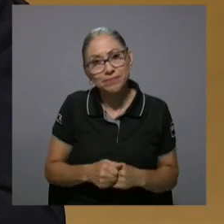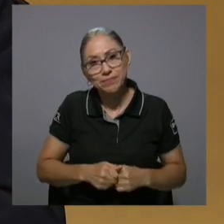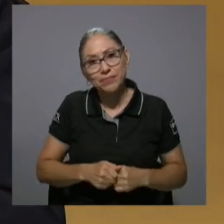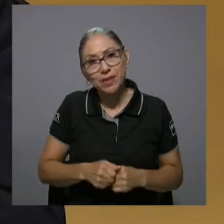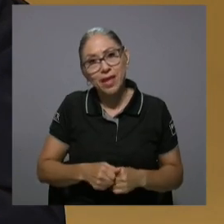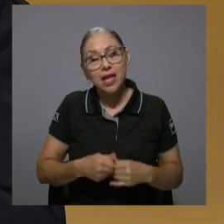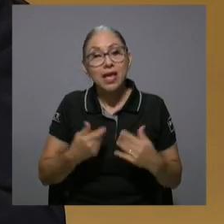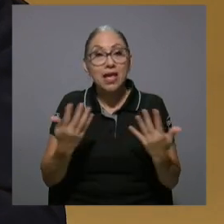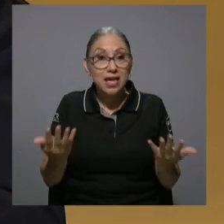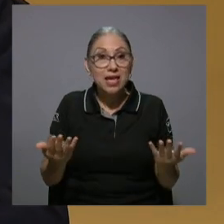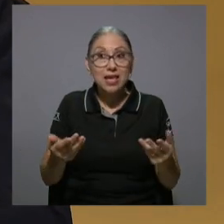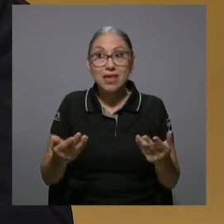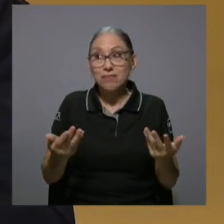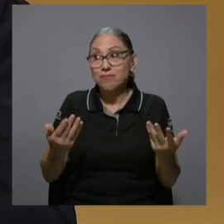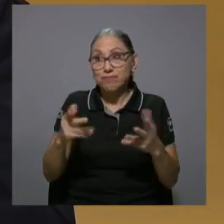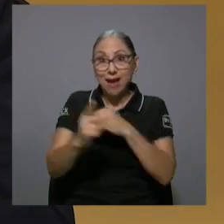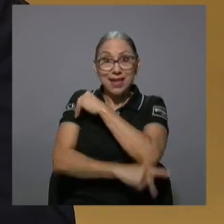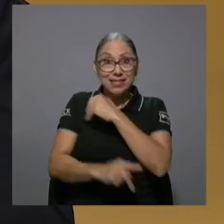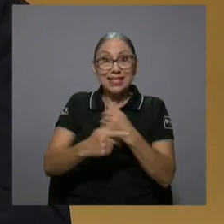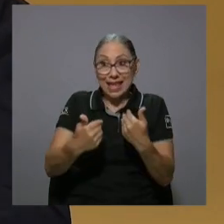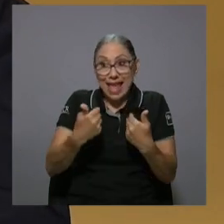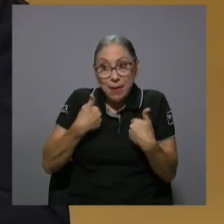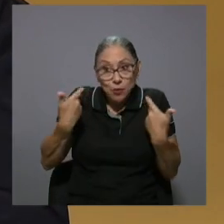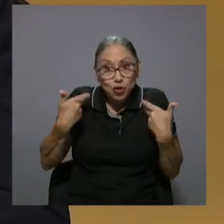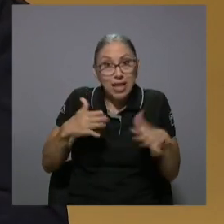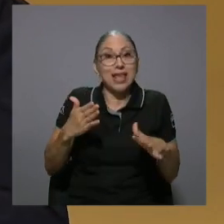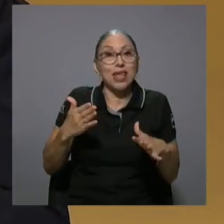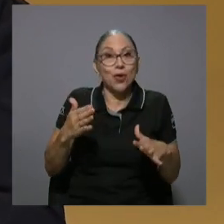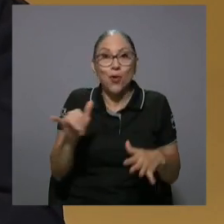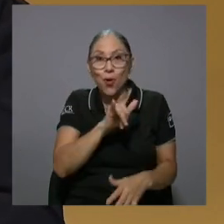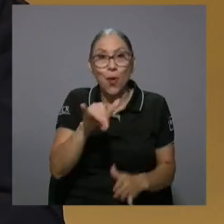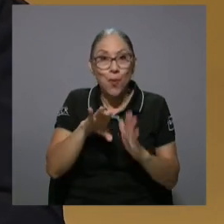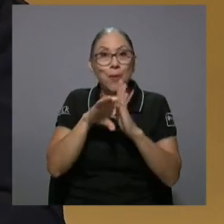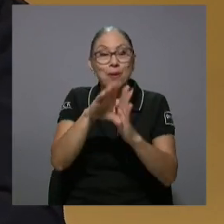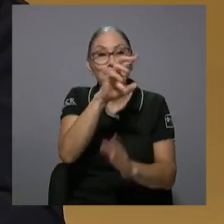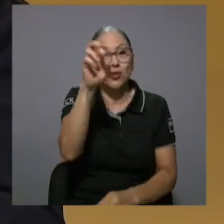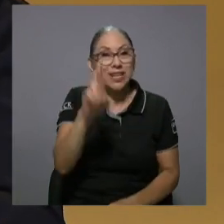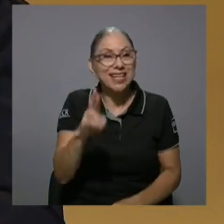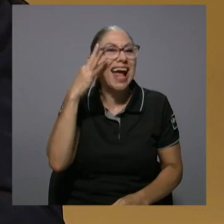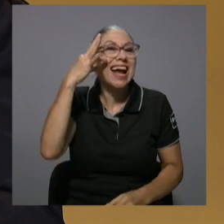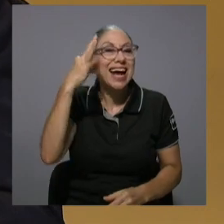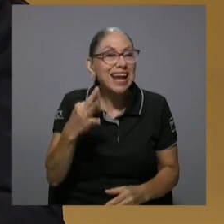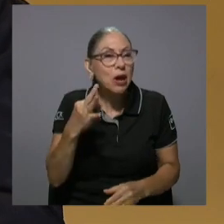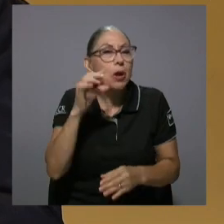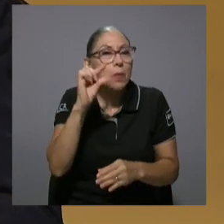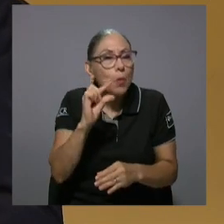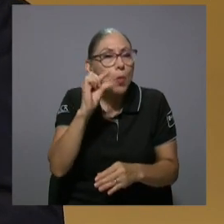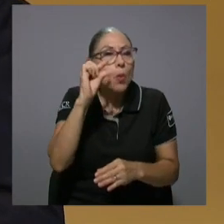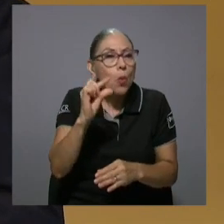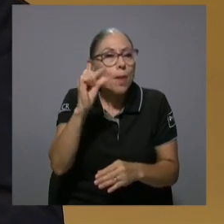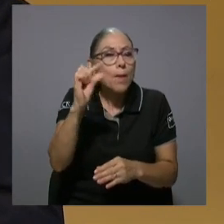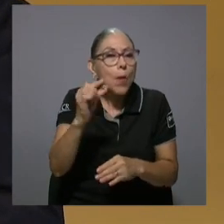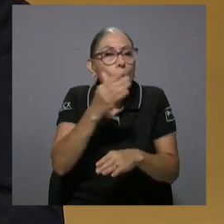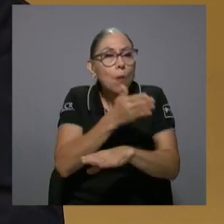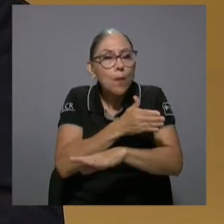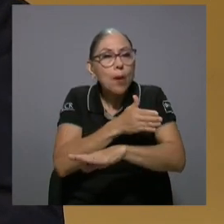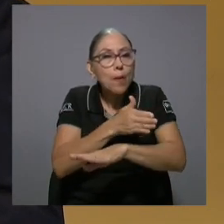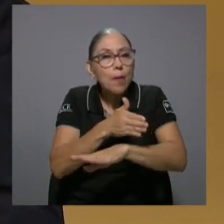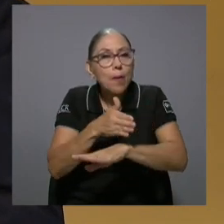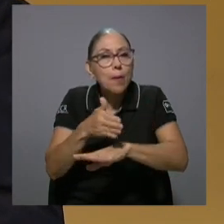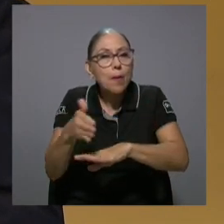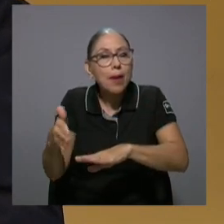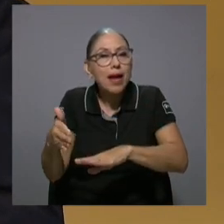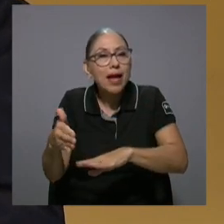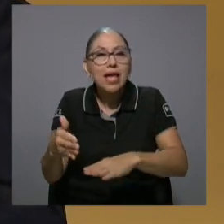quienes la hemos tenido, como Costa Rica, creo que la estamos perdiendo paulatinamente, ¿verdad? Y hay un